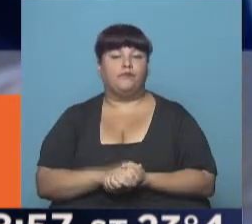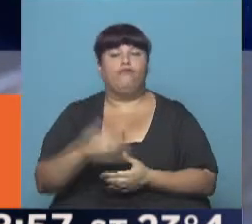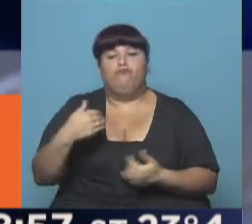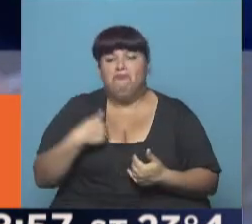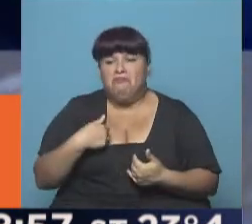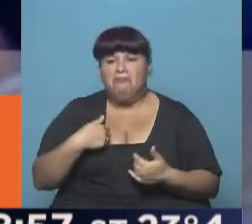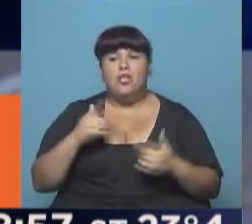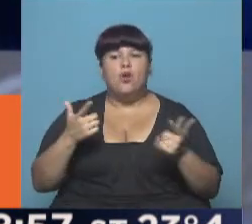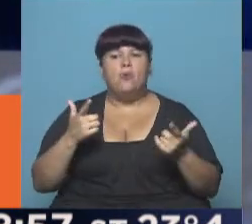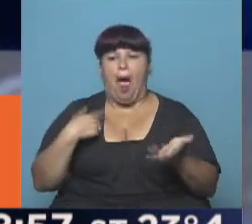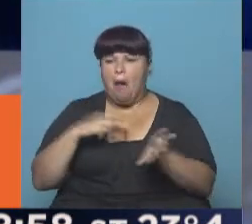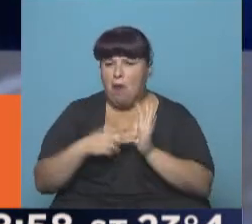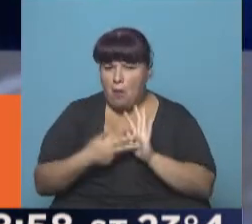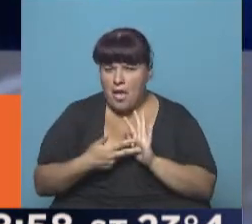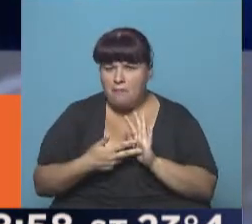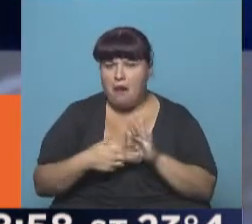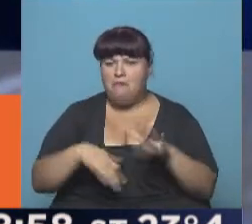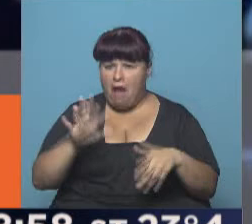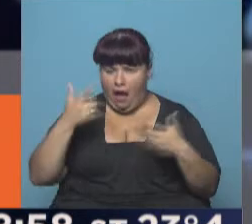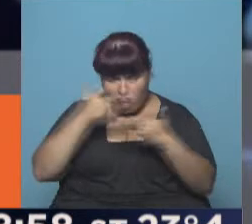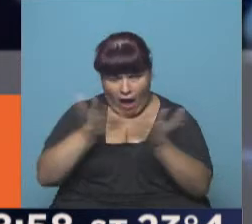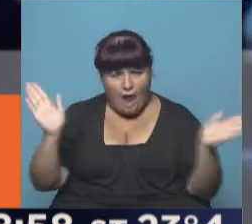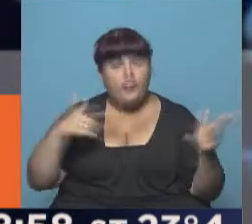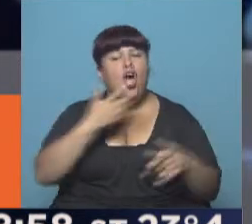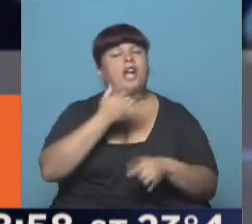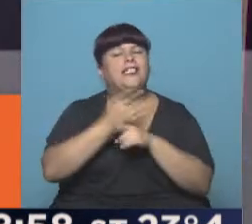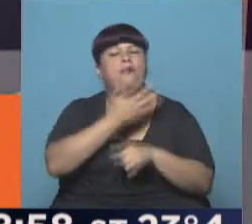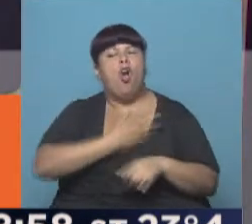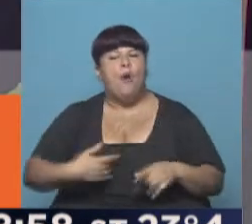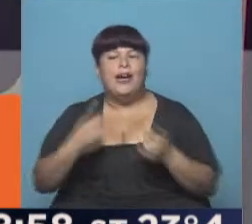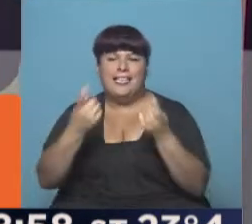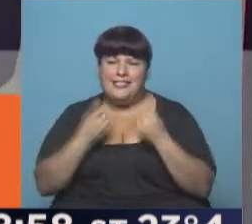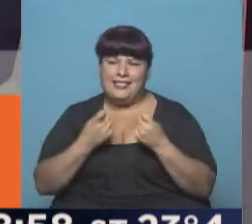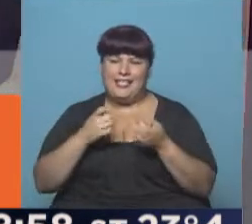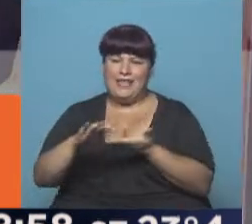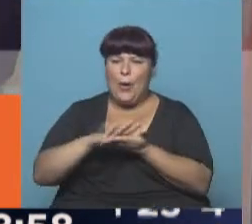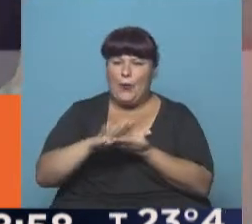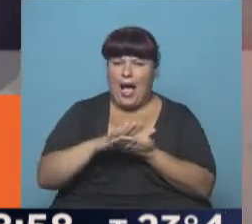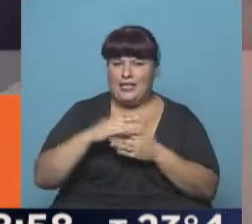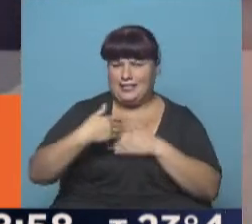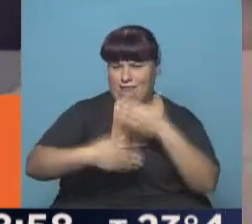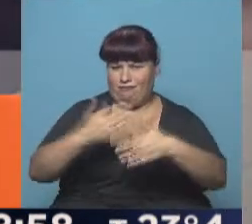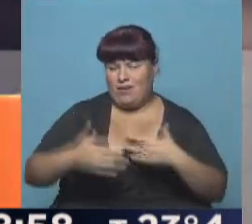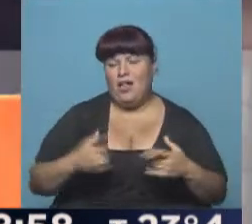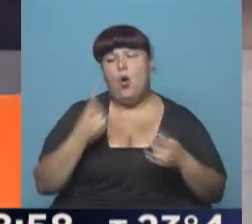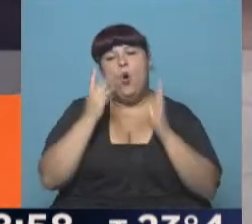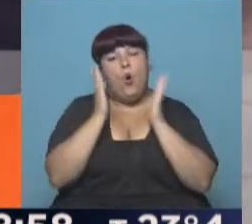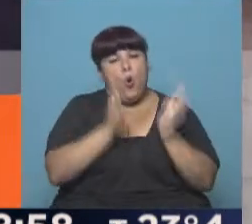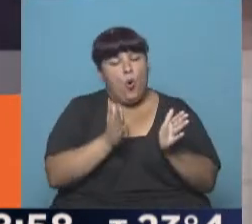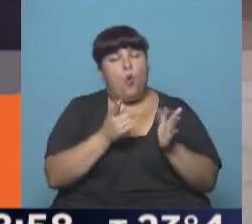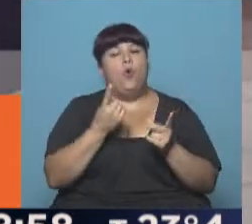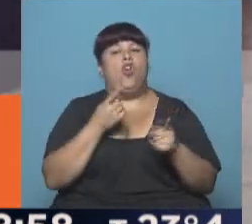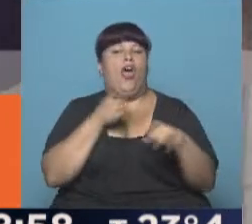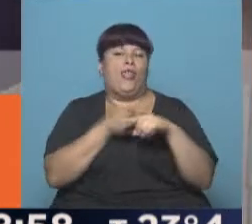yo no tengo ningún problema en ampliación. Siempre los gobiernos necesitan tener una base de sustentación. Una cosa